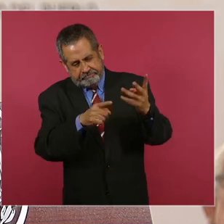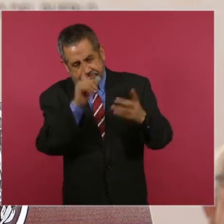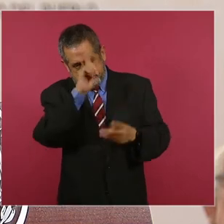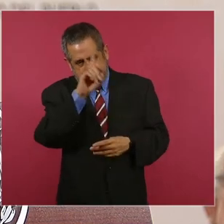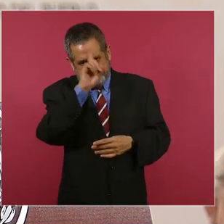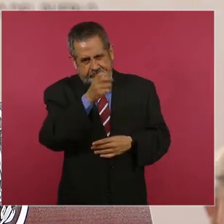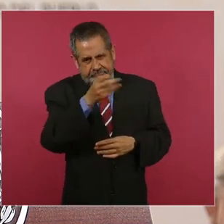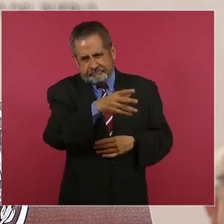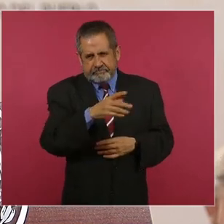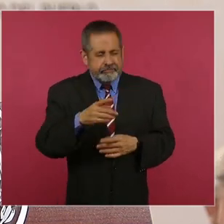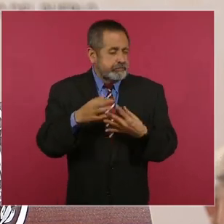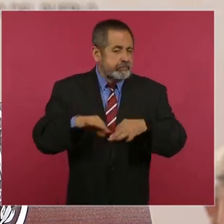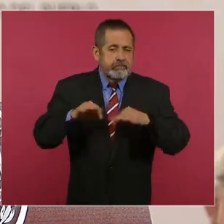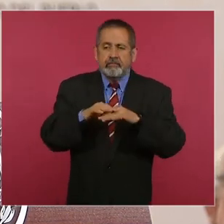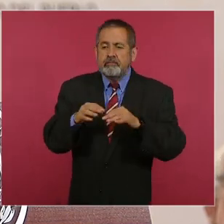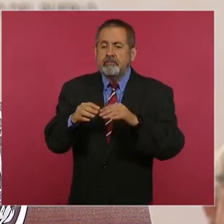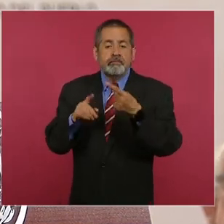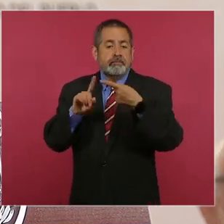puntos básicos